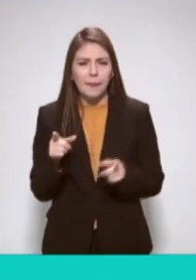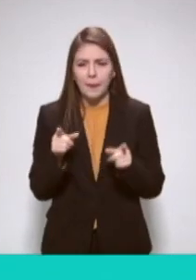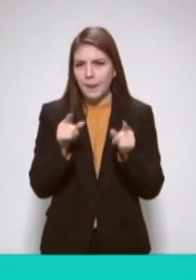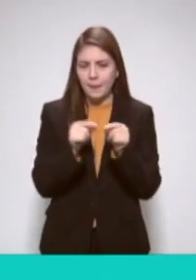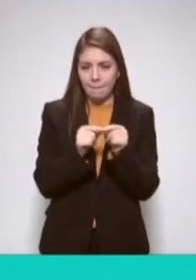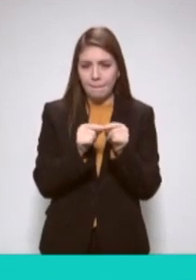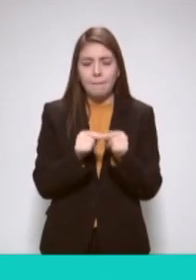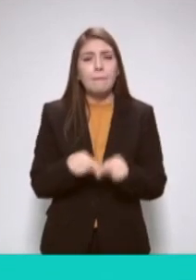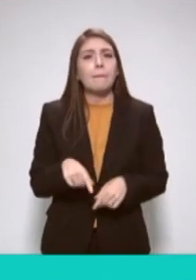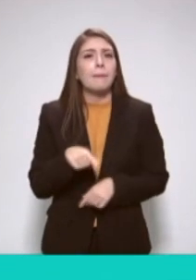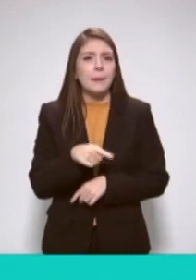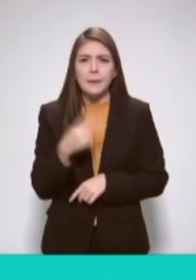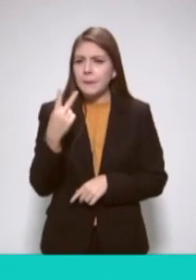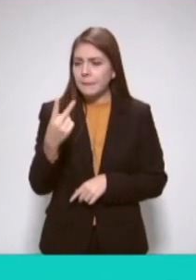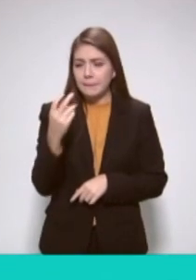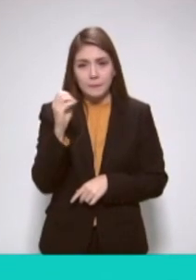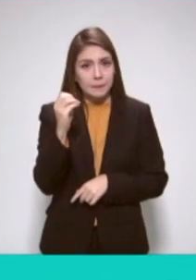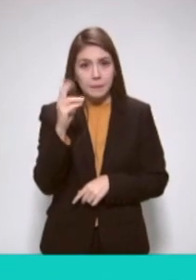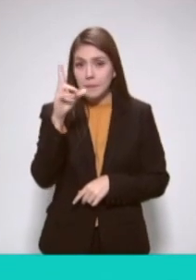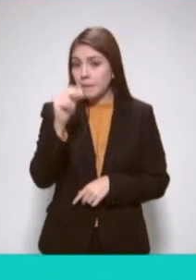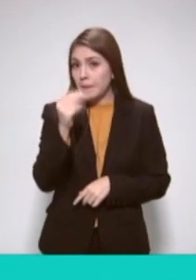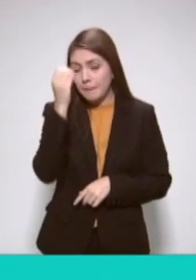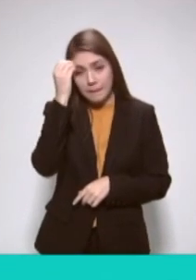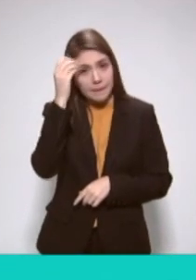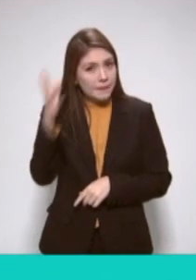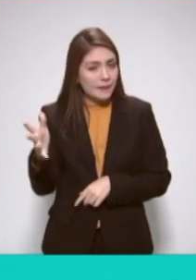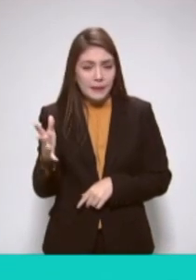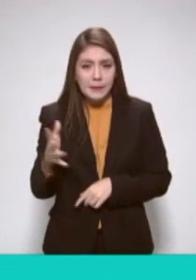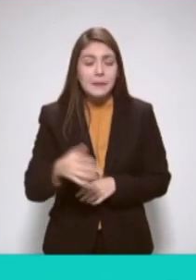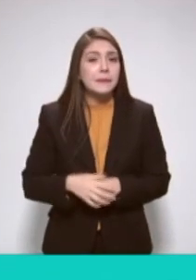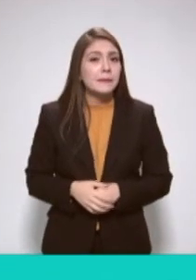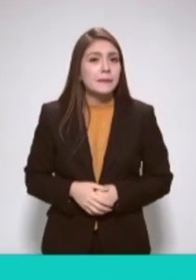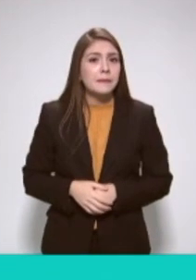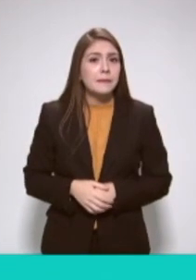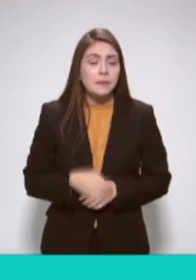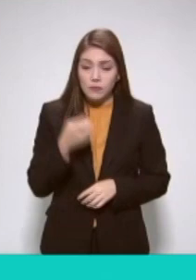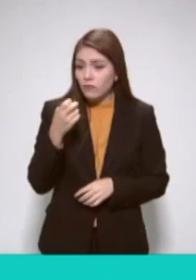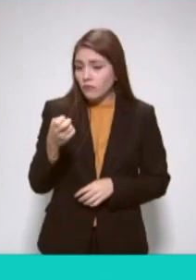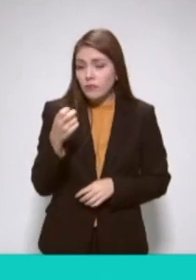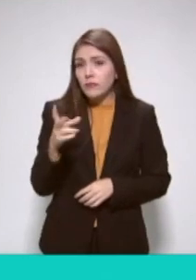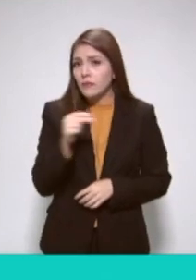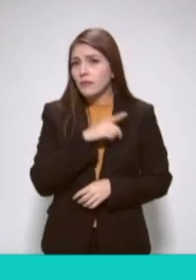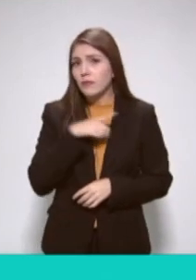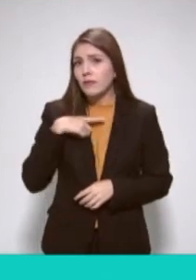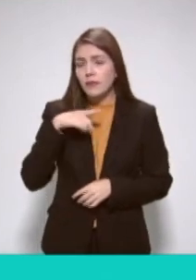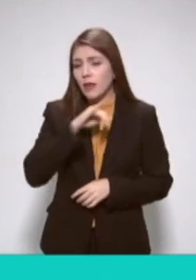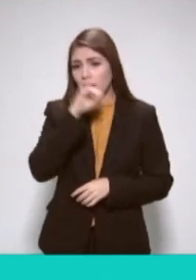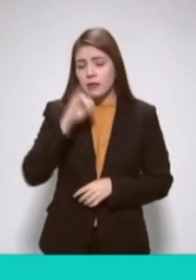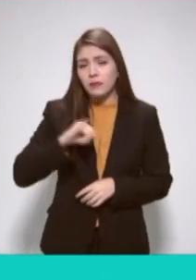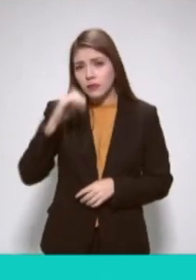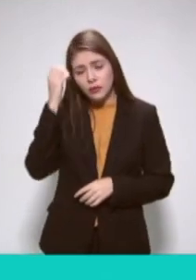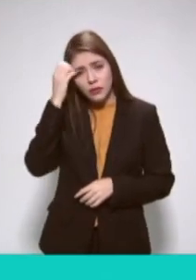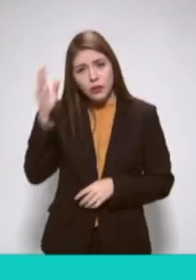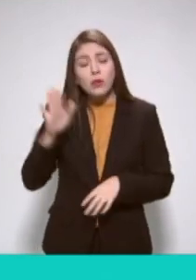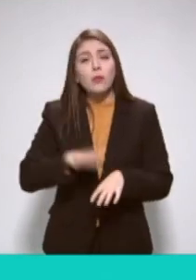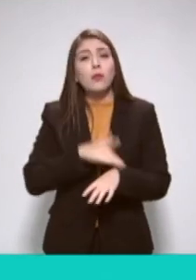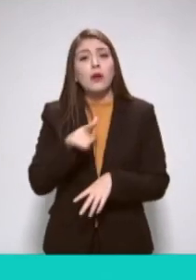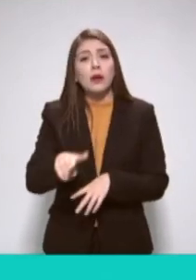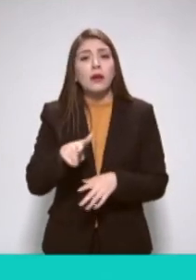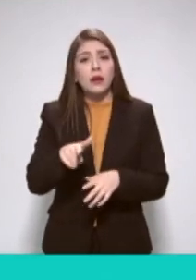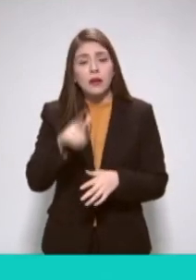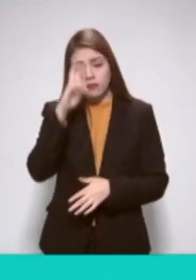2 de octubre no se olvida y no se debe olvidar precisamente porque las violaciones graves a los derechos